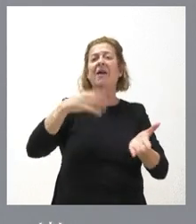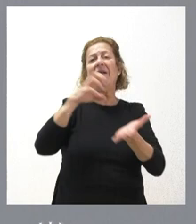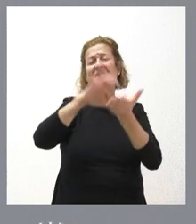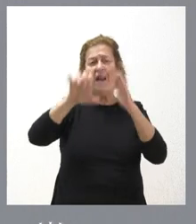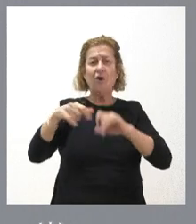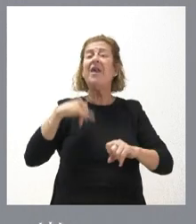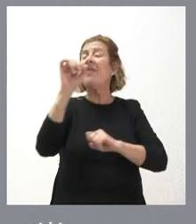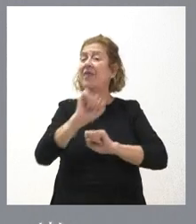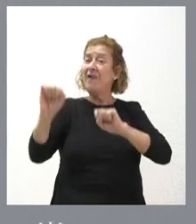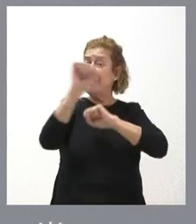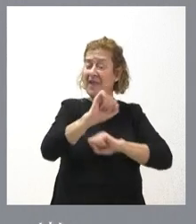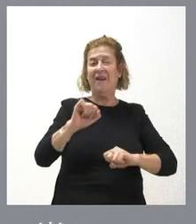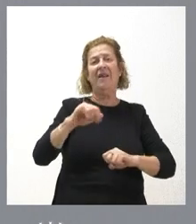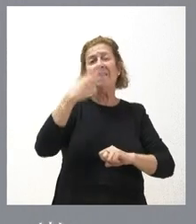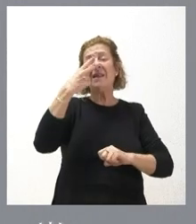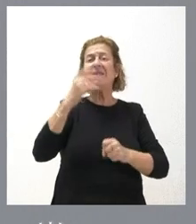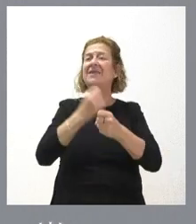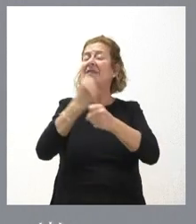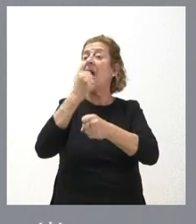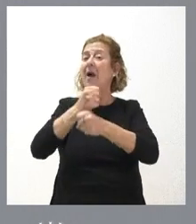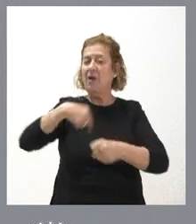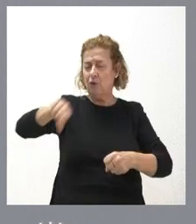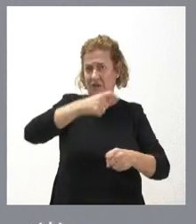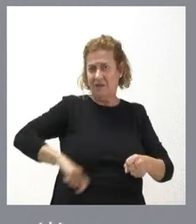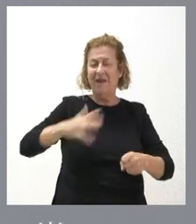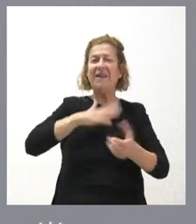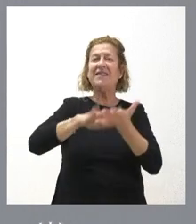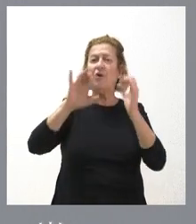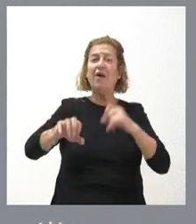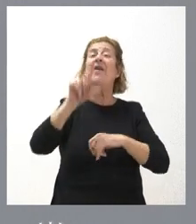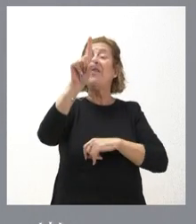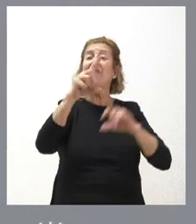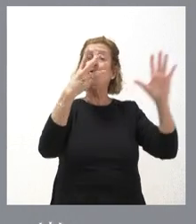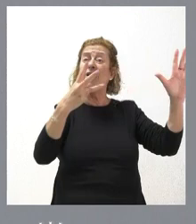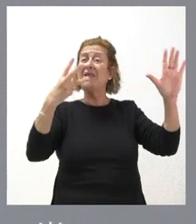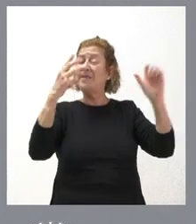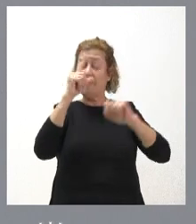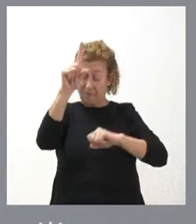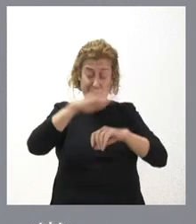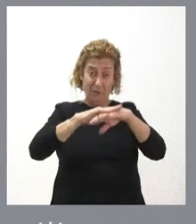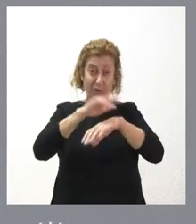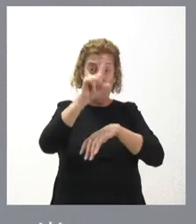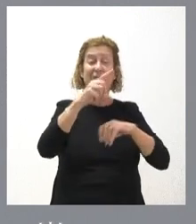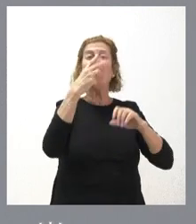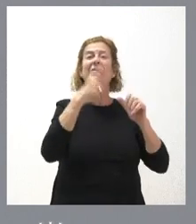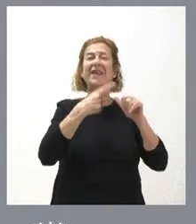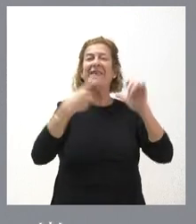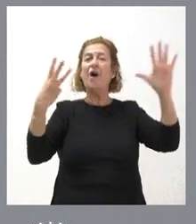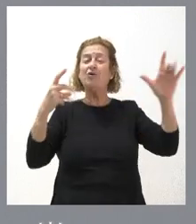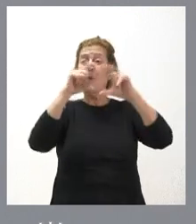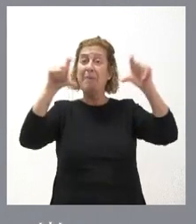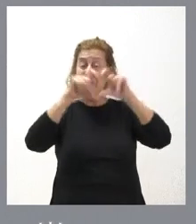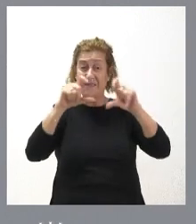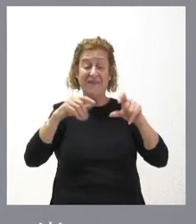intereses de los trabajadores de Castilla y león de esas 138 empresas que han decidido sacar su sede social